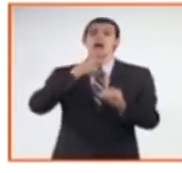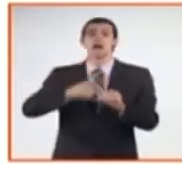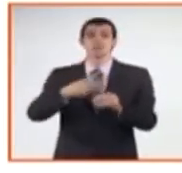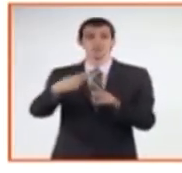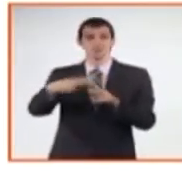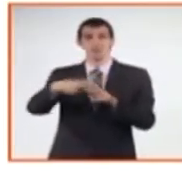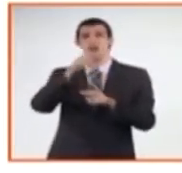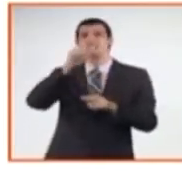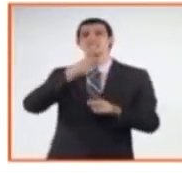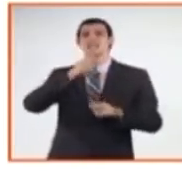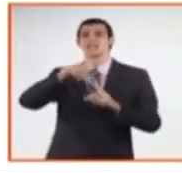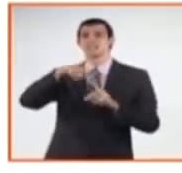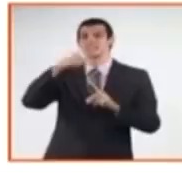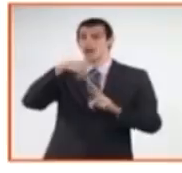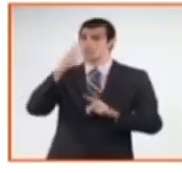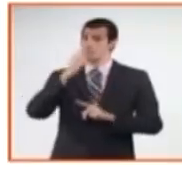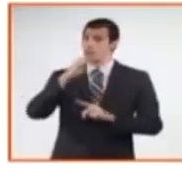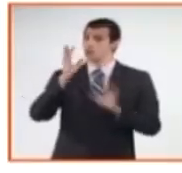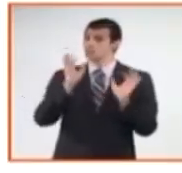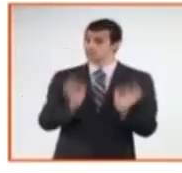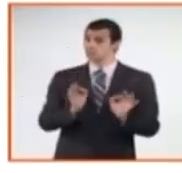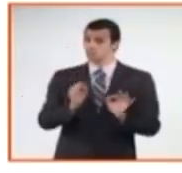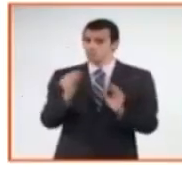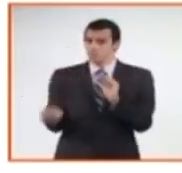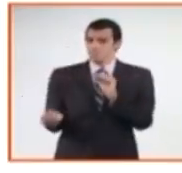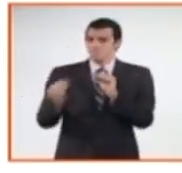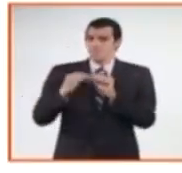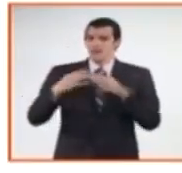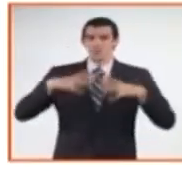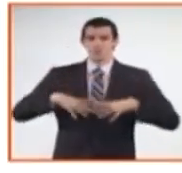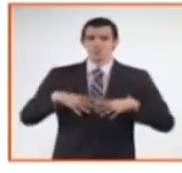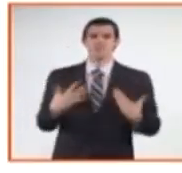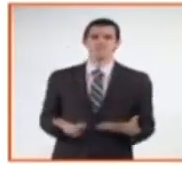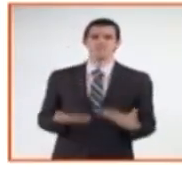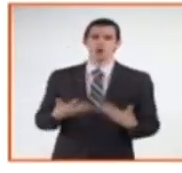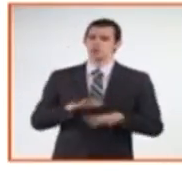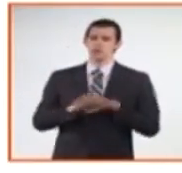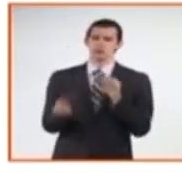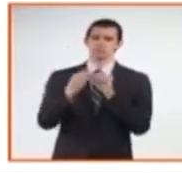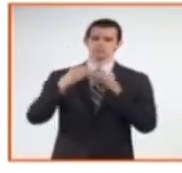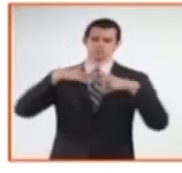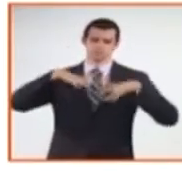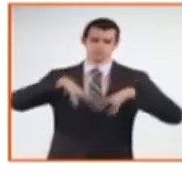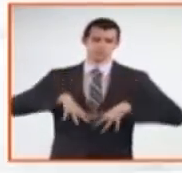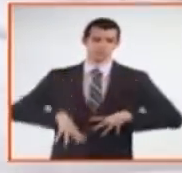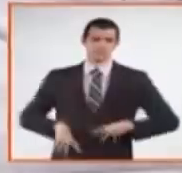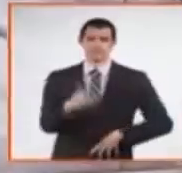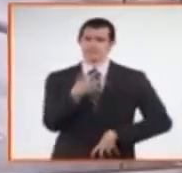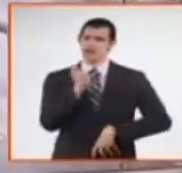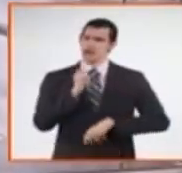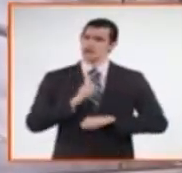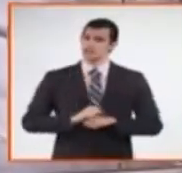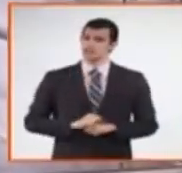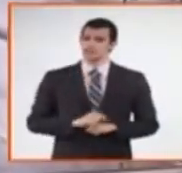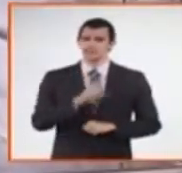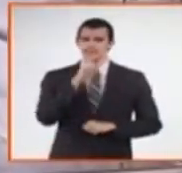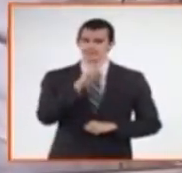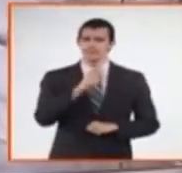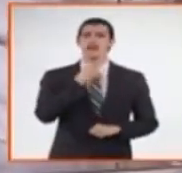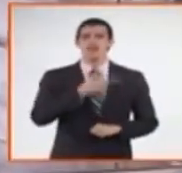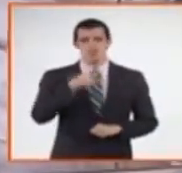estamos hablando a los comparecientes adultos pero también debemos pensar los comparecientes niños que tenemos mucho un valiente el niño y donde